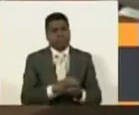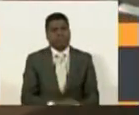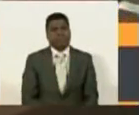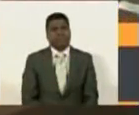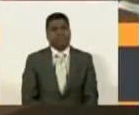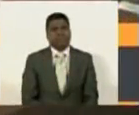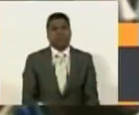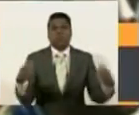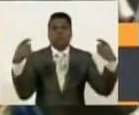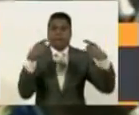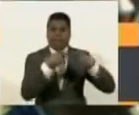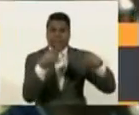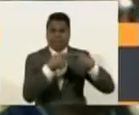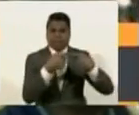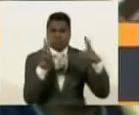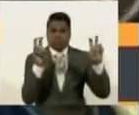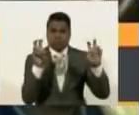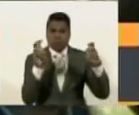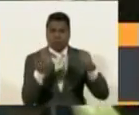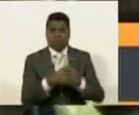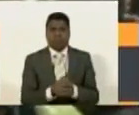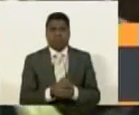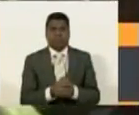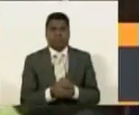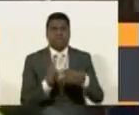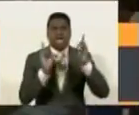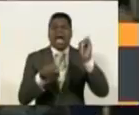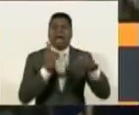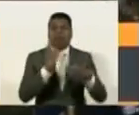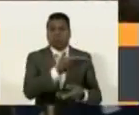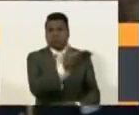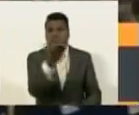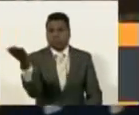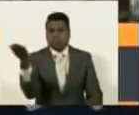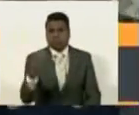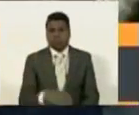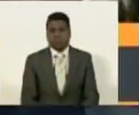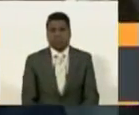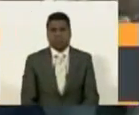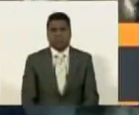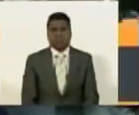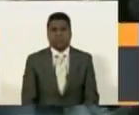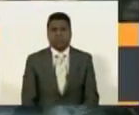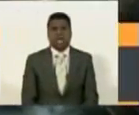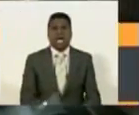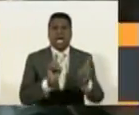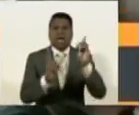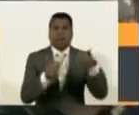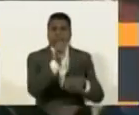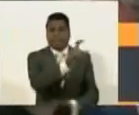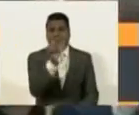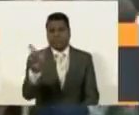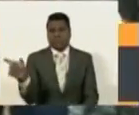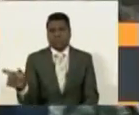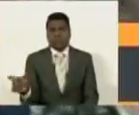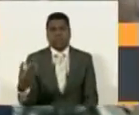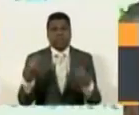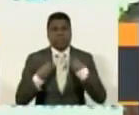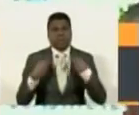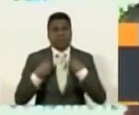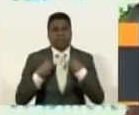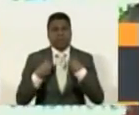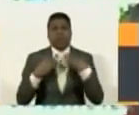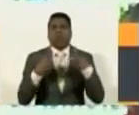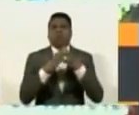una batalla que para algunos compañeros, para algunas compañeras que han vivido todas